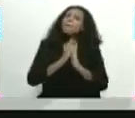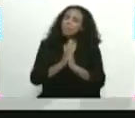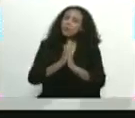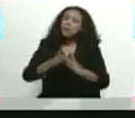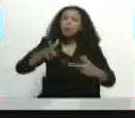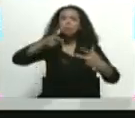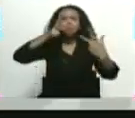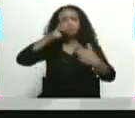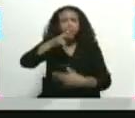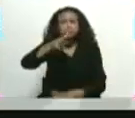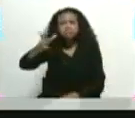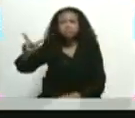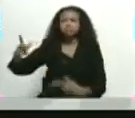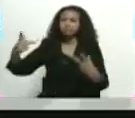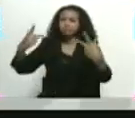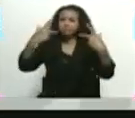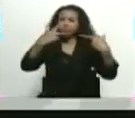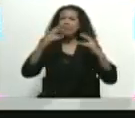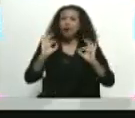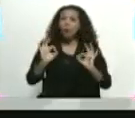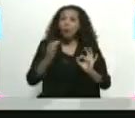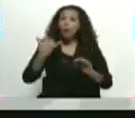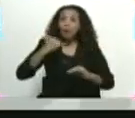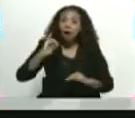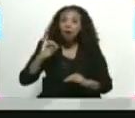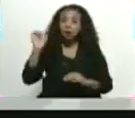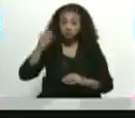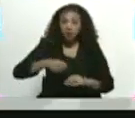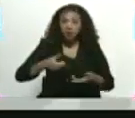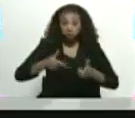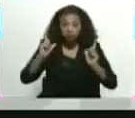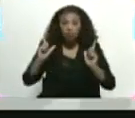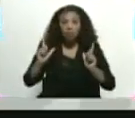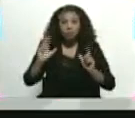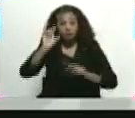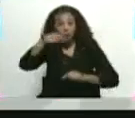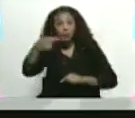mostraran las instalaciones. ¿Sí se puede, Gabriela?